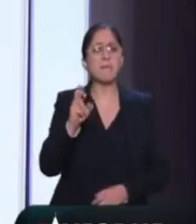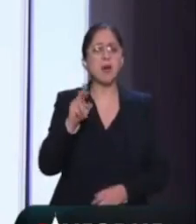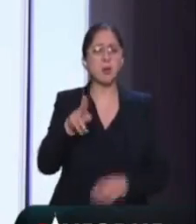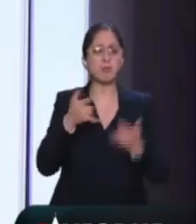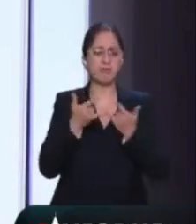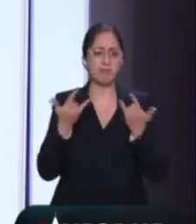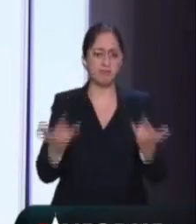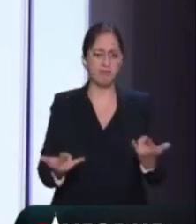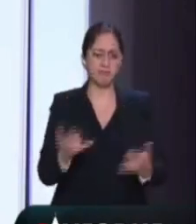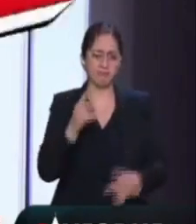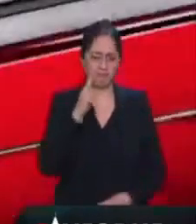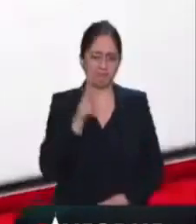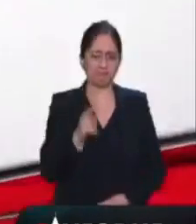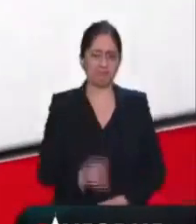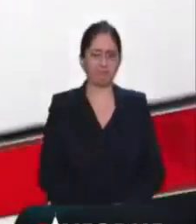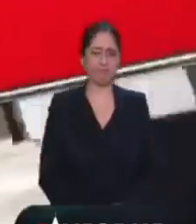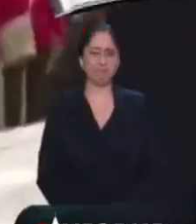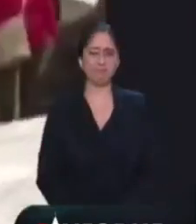este mensaje.